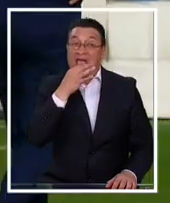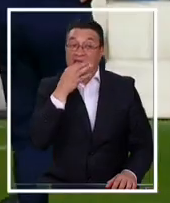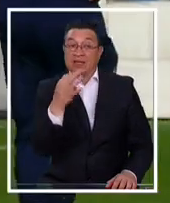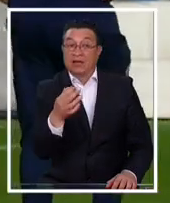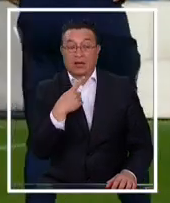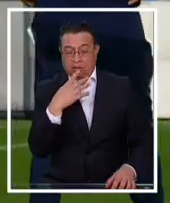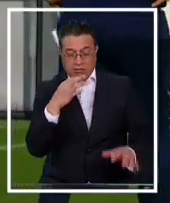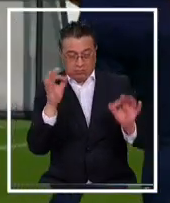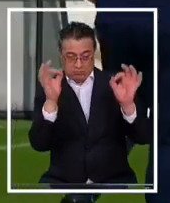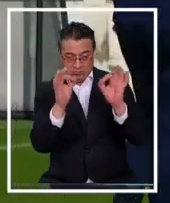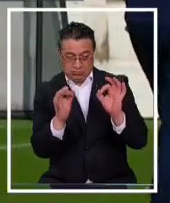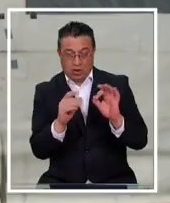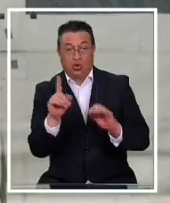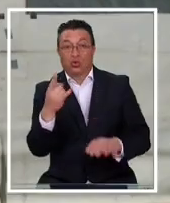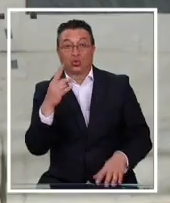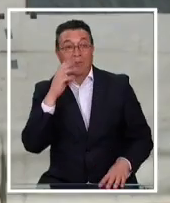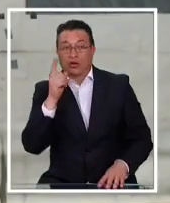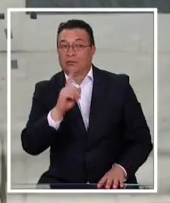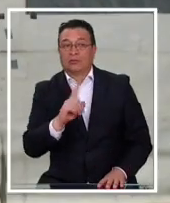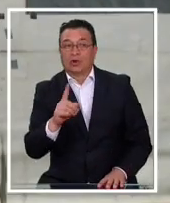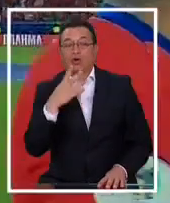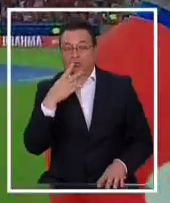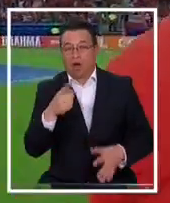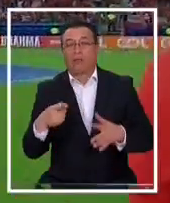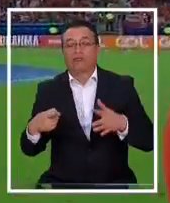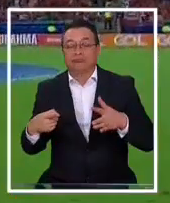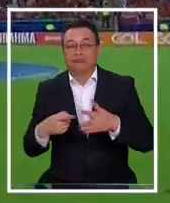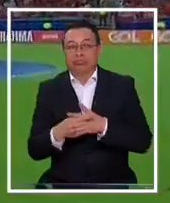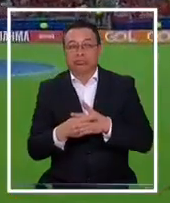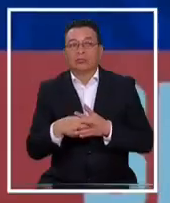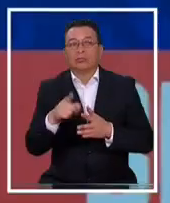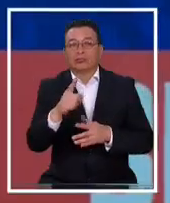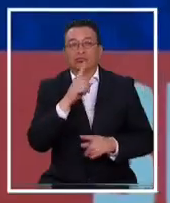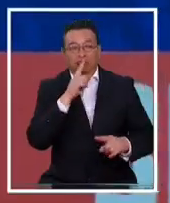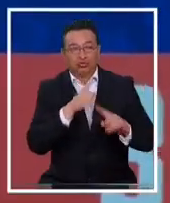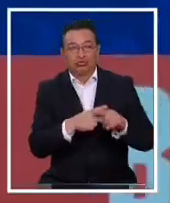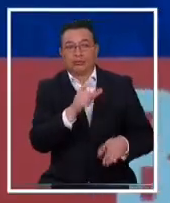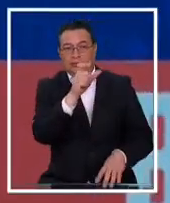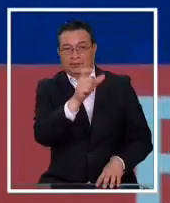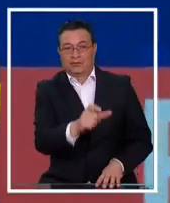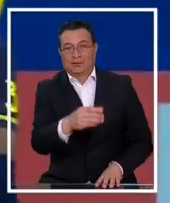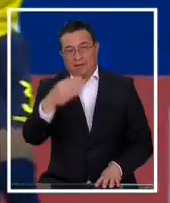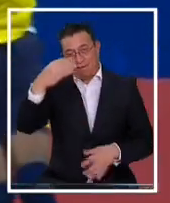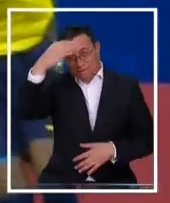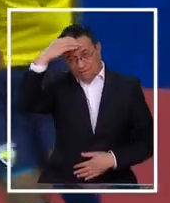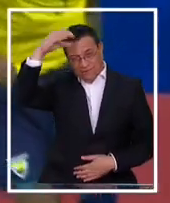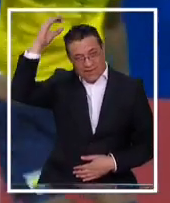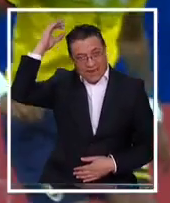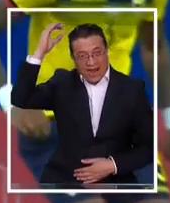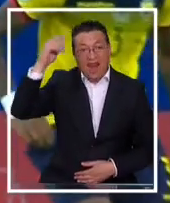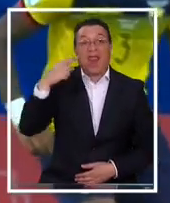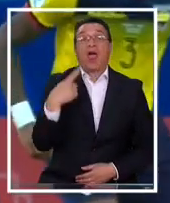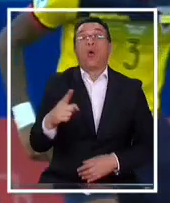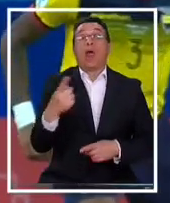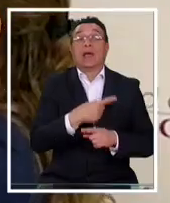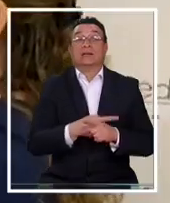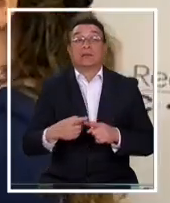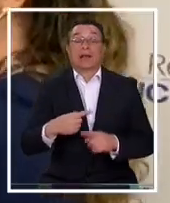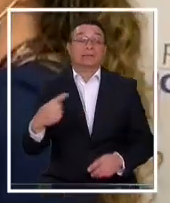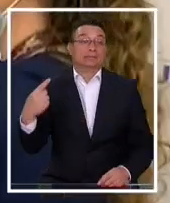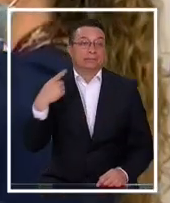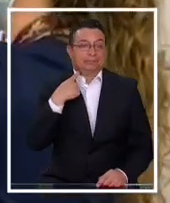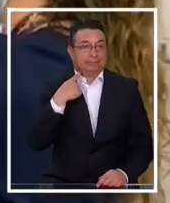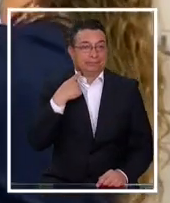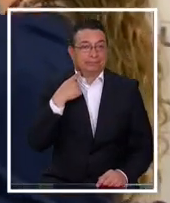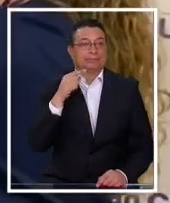dar detalles del sumario por haberse filtrado la identidad del paciente. Mala semana para el rey y para La Roja,